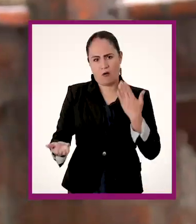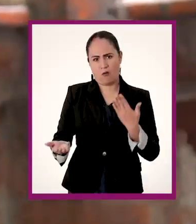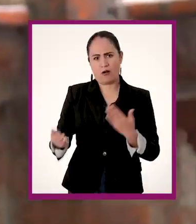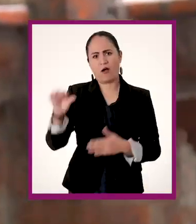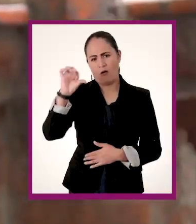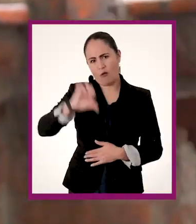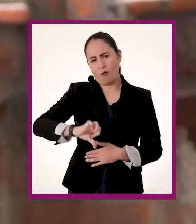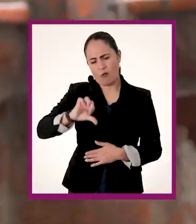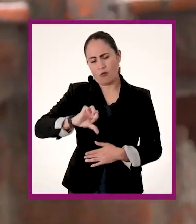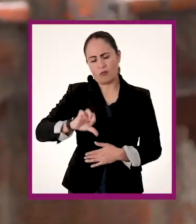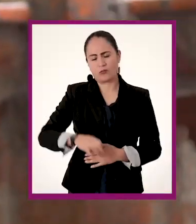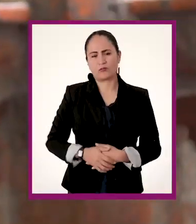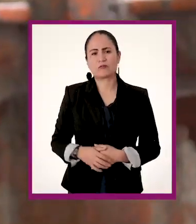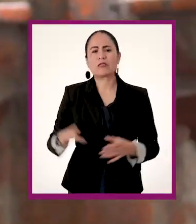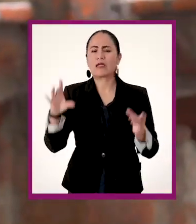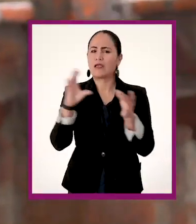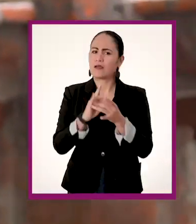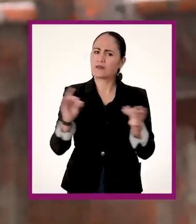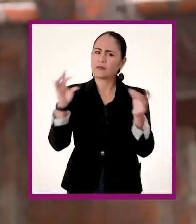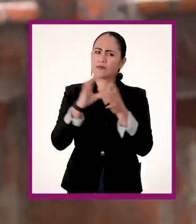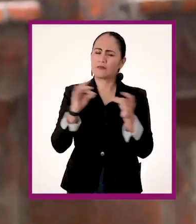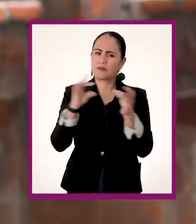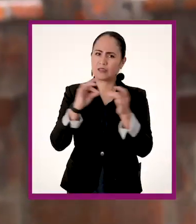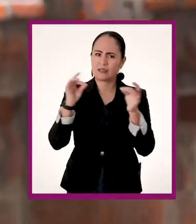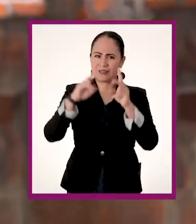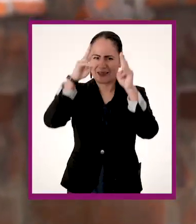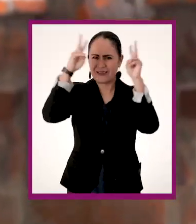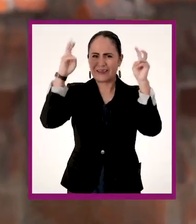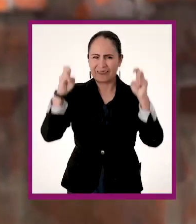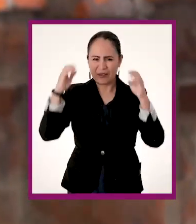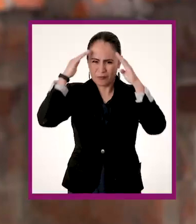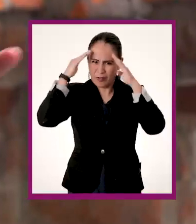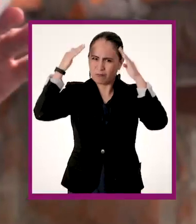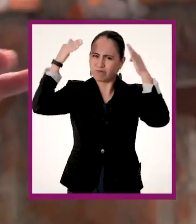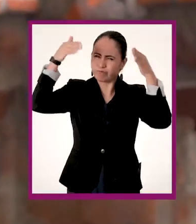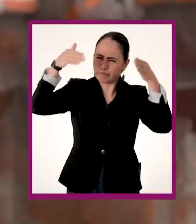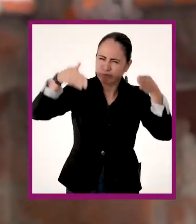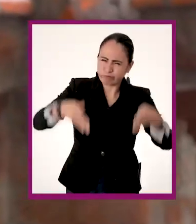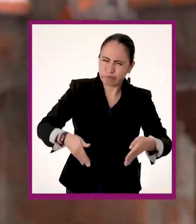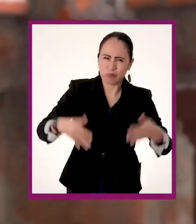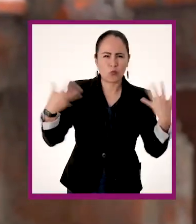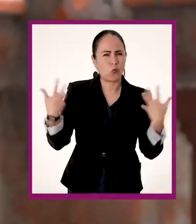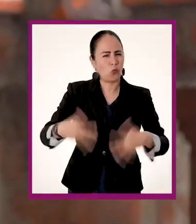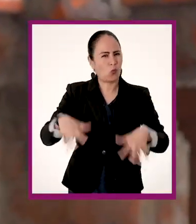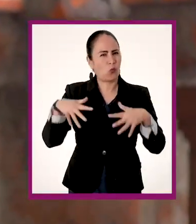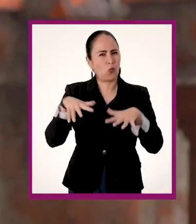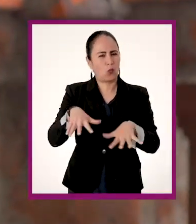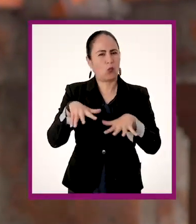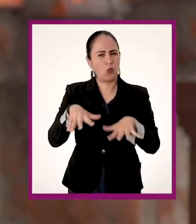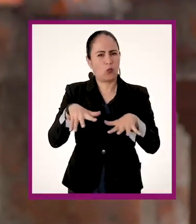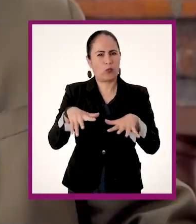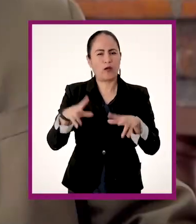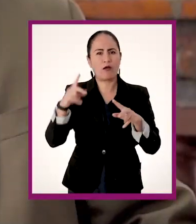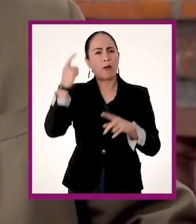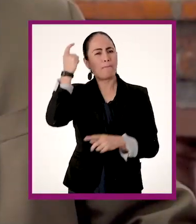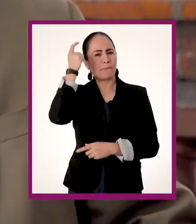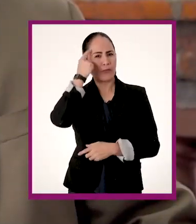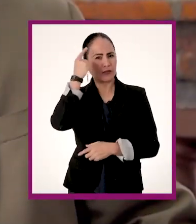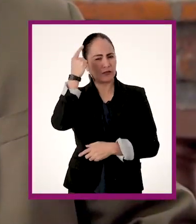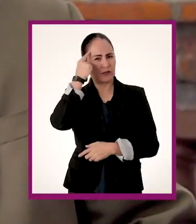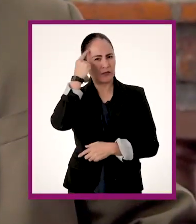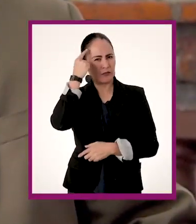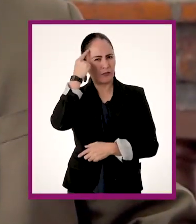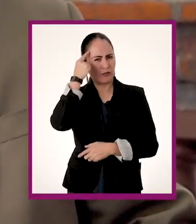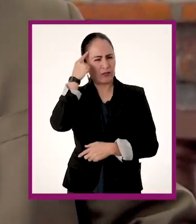En esta ocasión, como decíamos, vamos a tratar de meternos pues, en ese universo muy llamativo